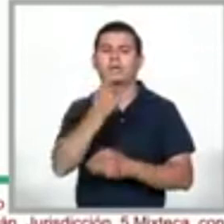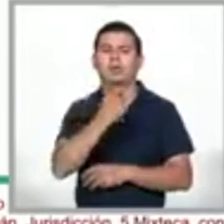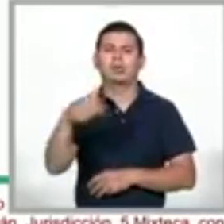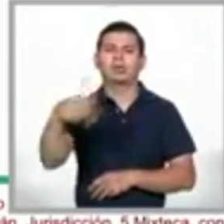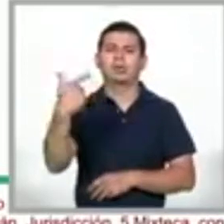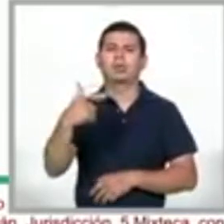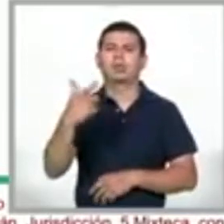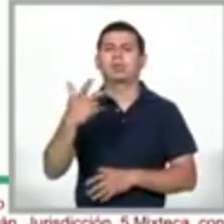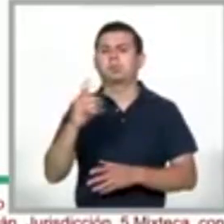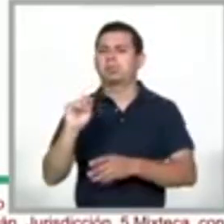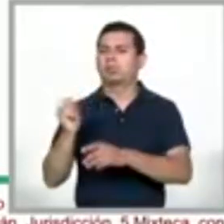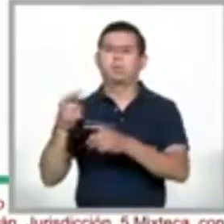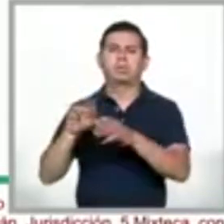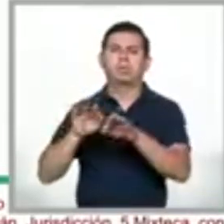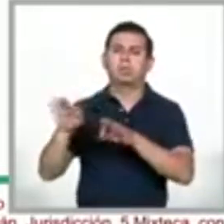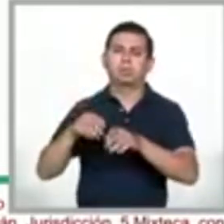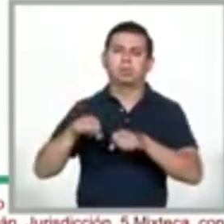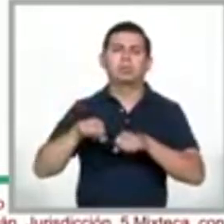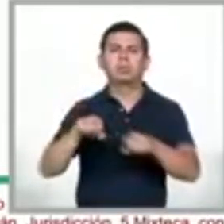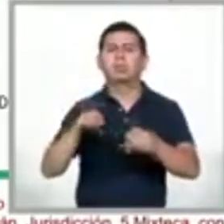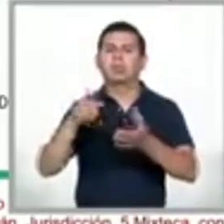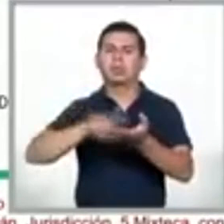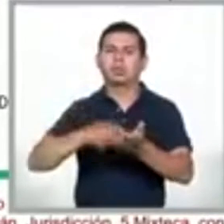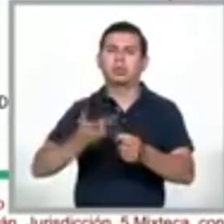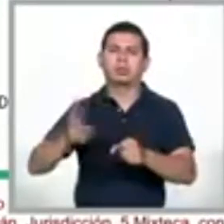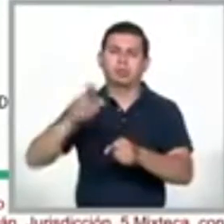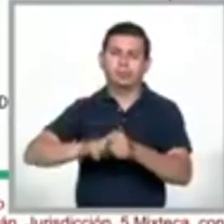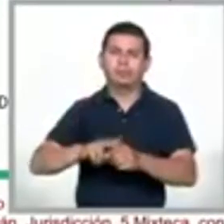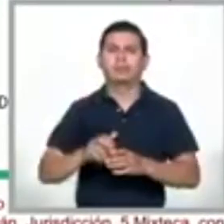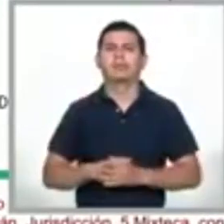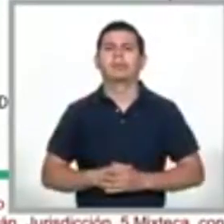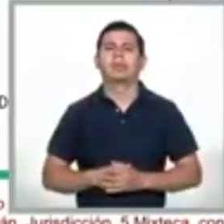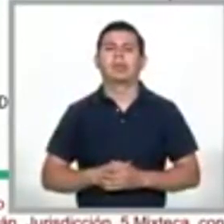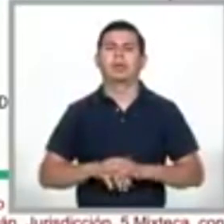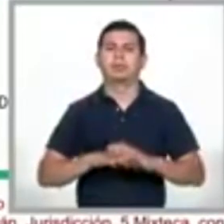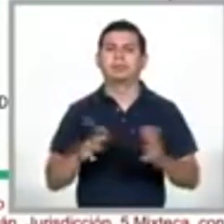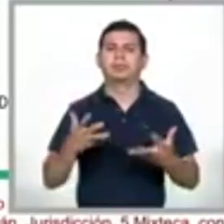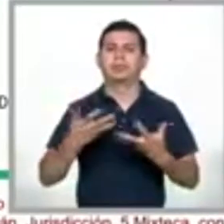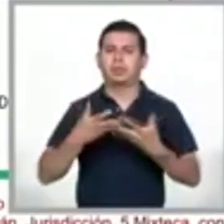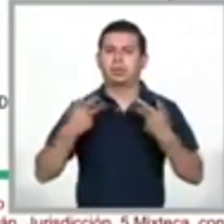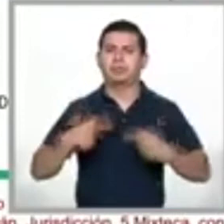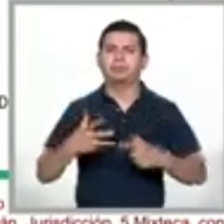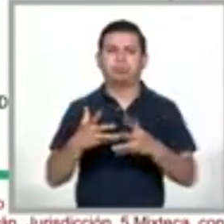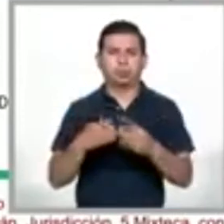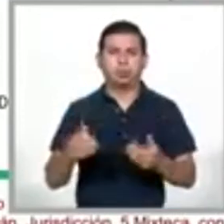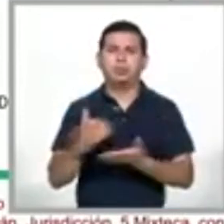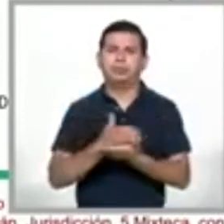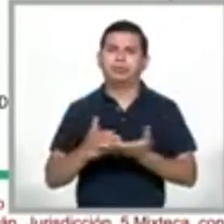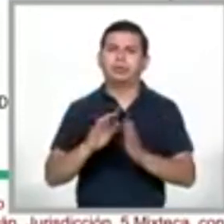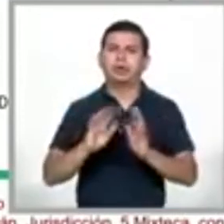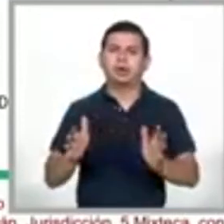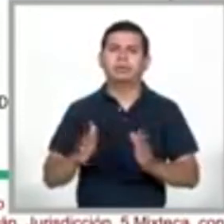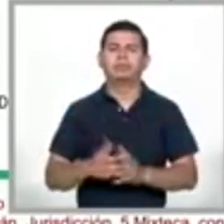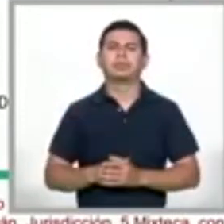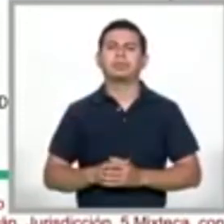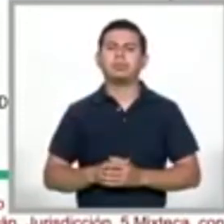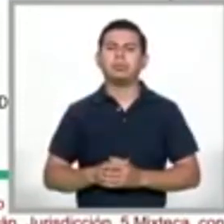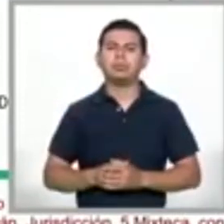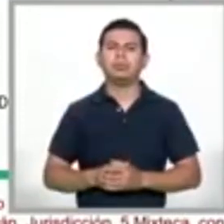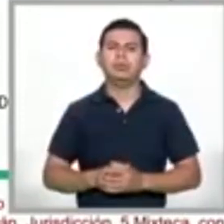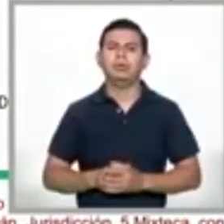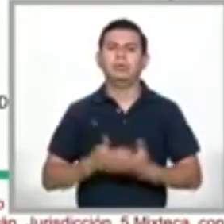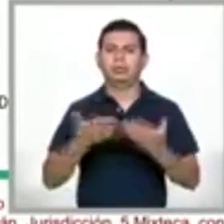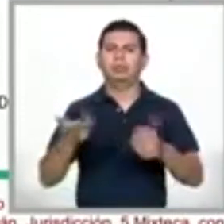112 de otros perfiles. Con respecto al total de casos recuperados y su distribución